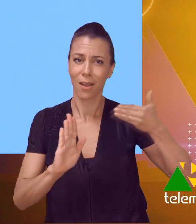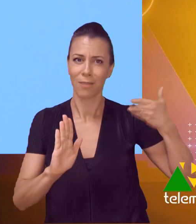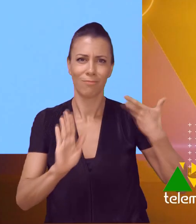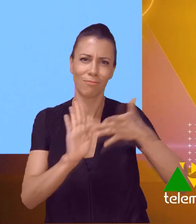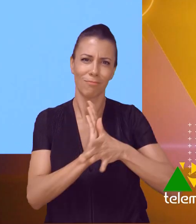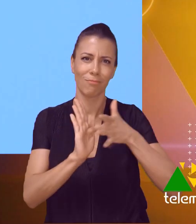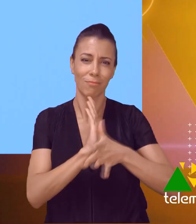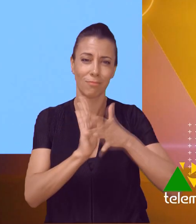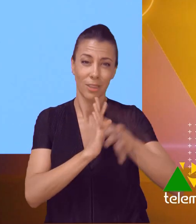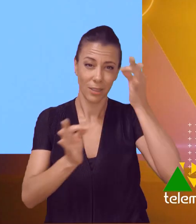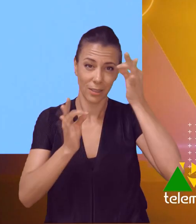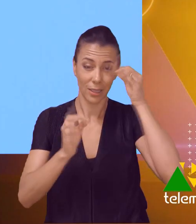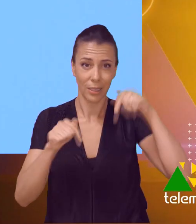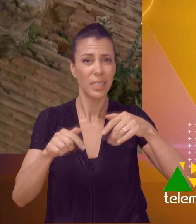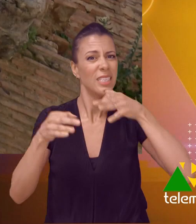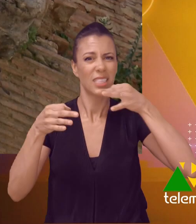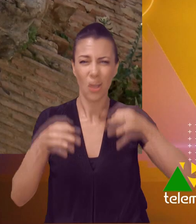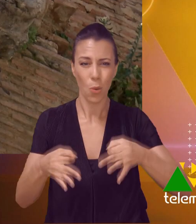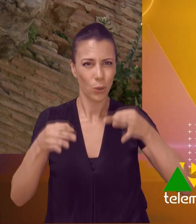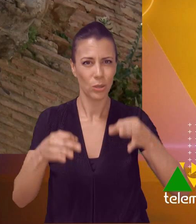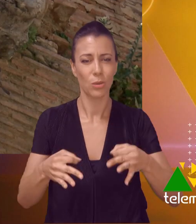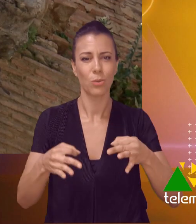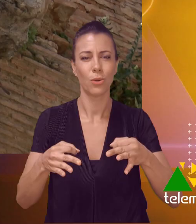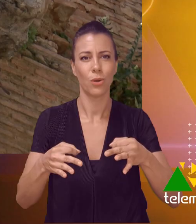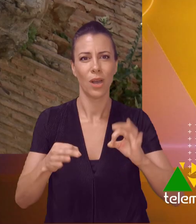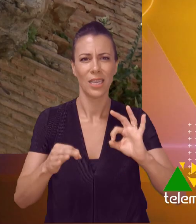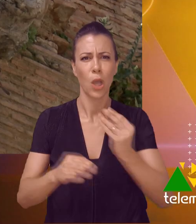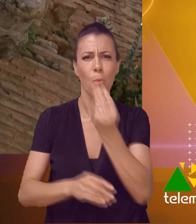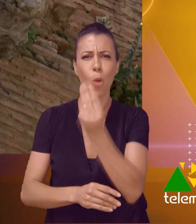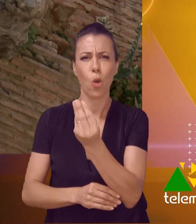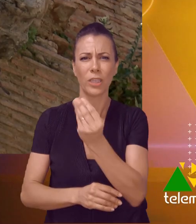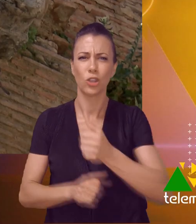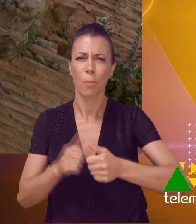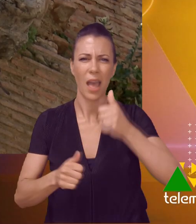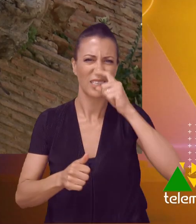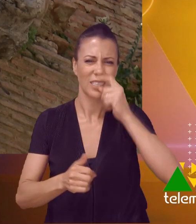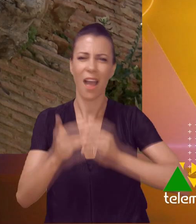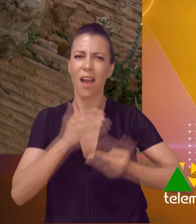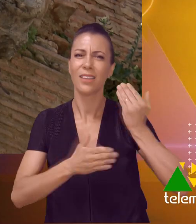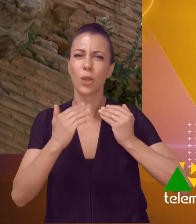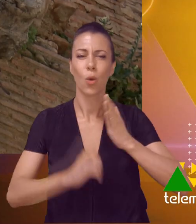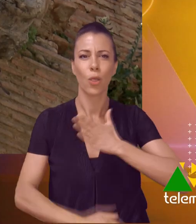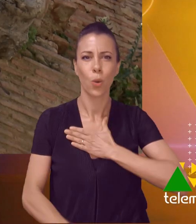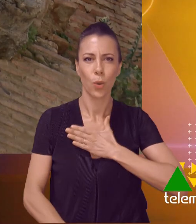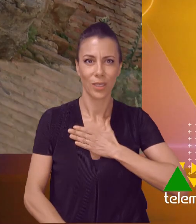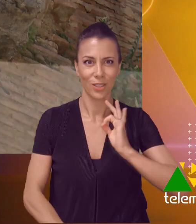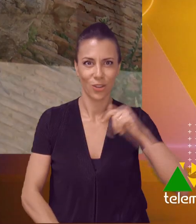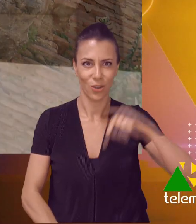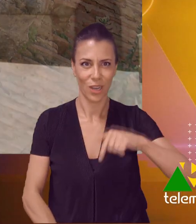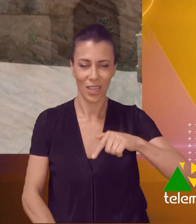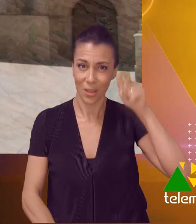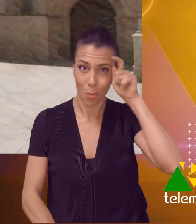que seguro es el monumento más antiguo de nuestro municipio, el